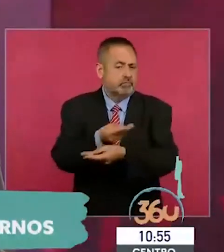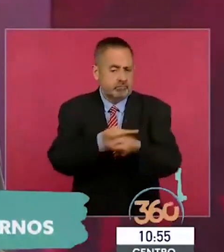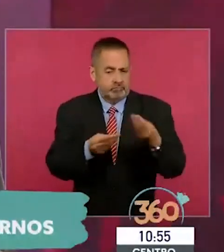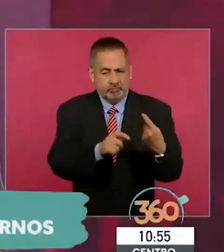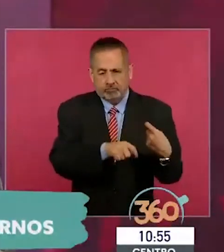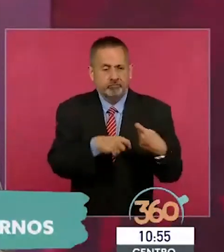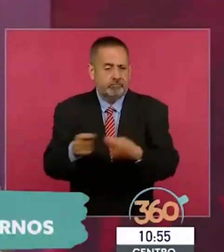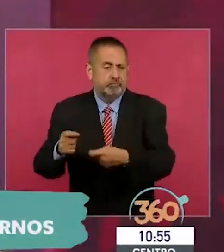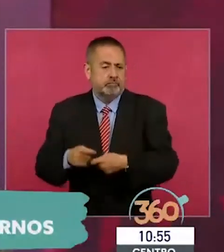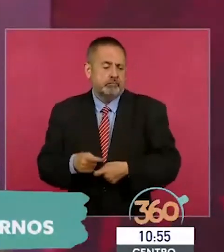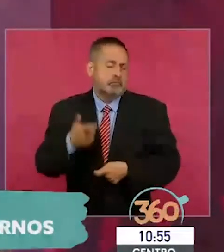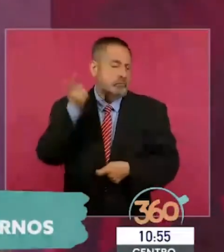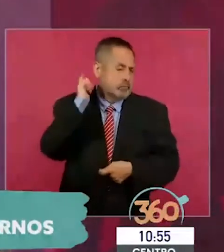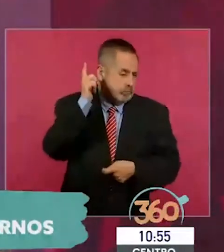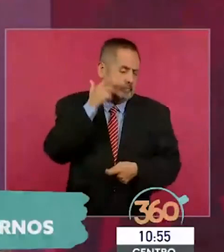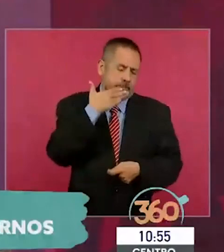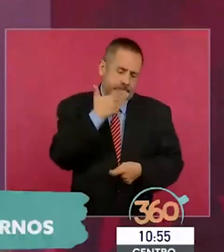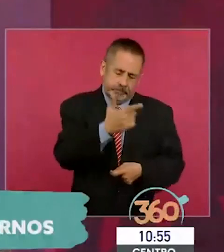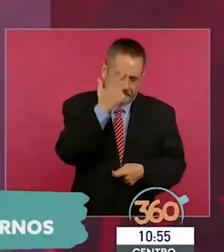por el bien de los trabajadores